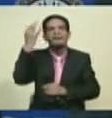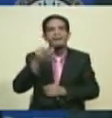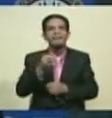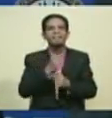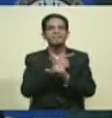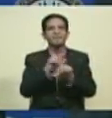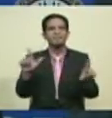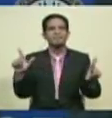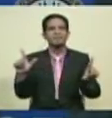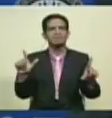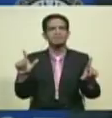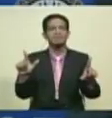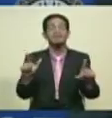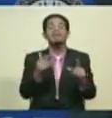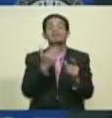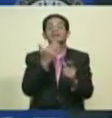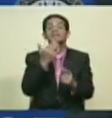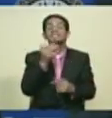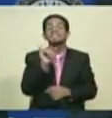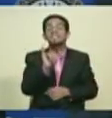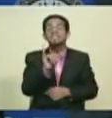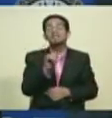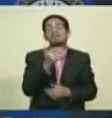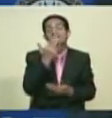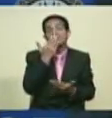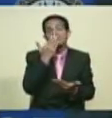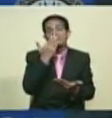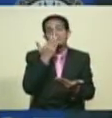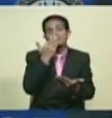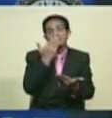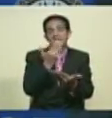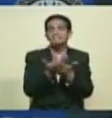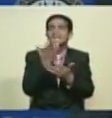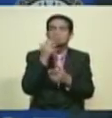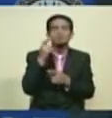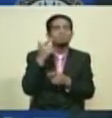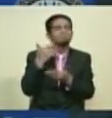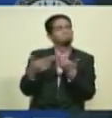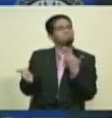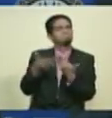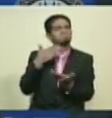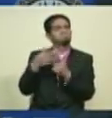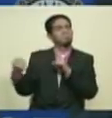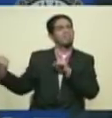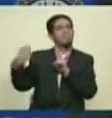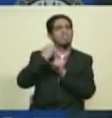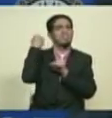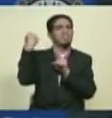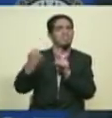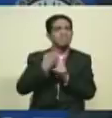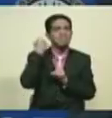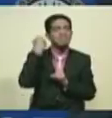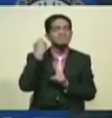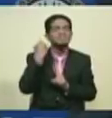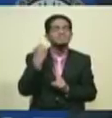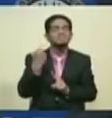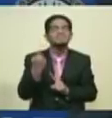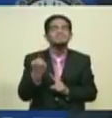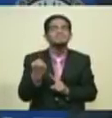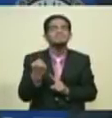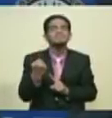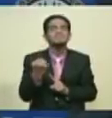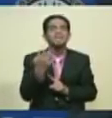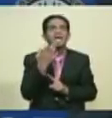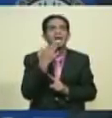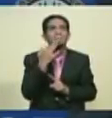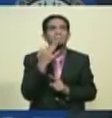y enfrente de toda la presión, aún algunos incluso tuvieron que ir a cena